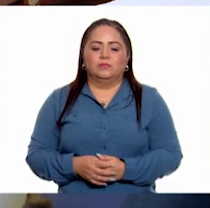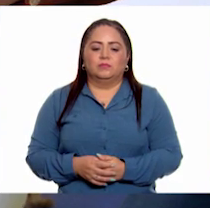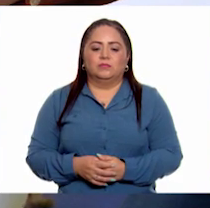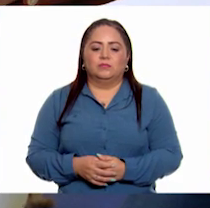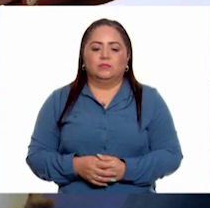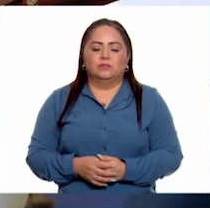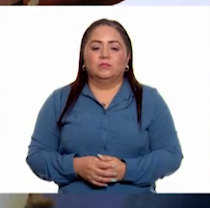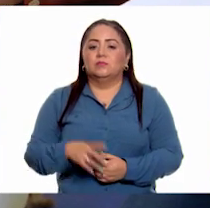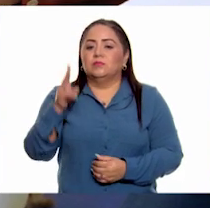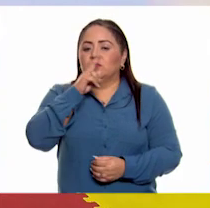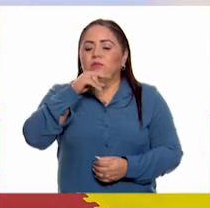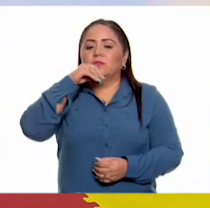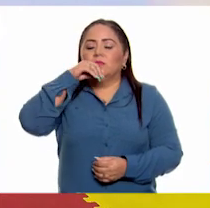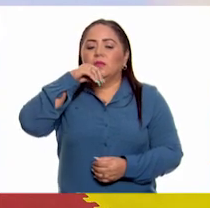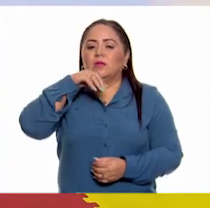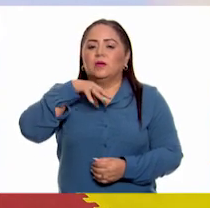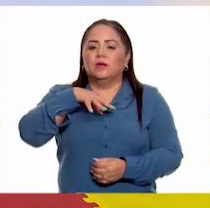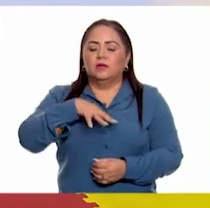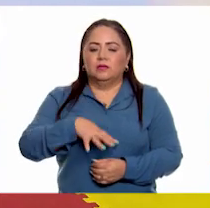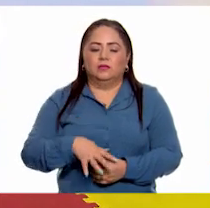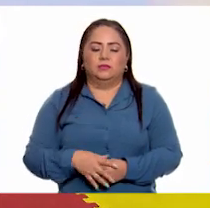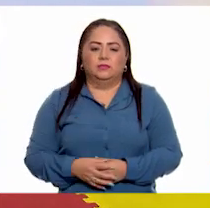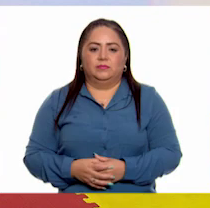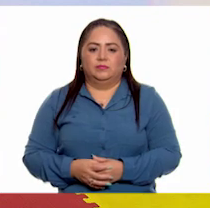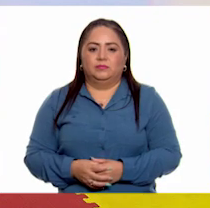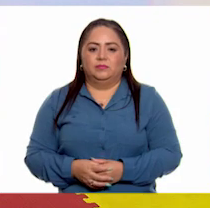por la boca haciendo suave.